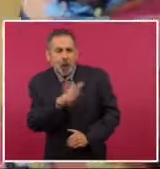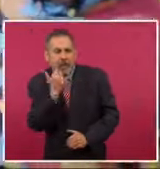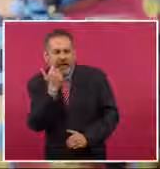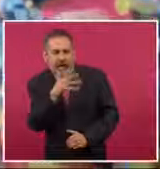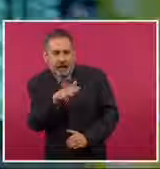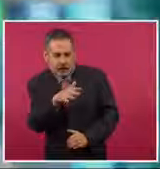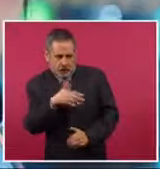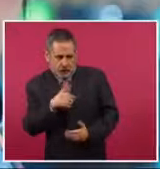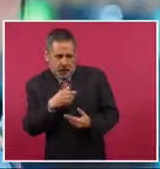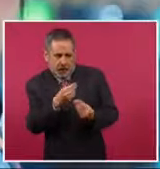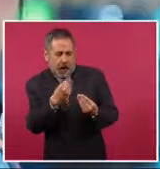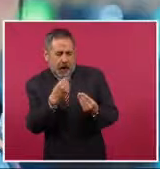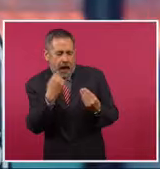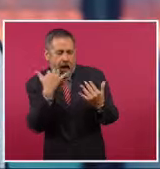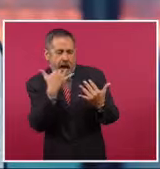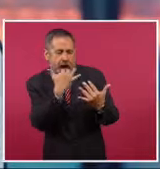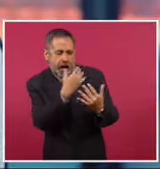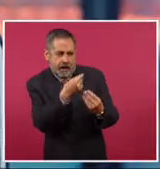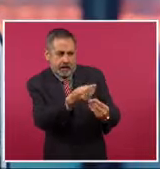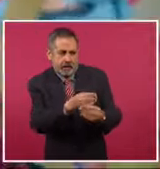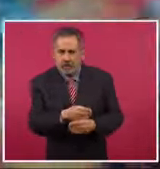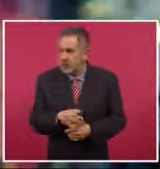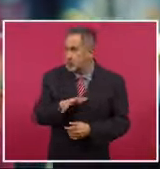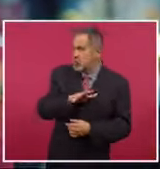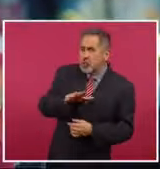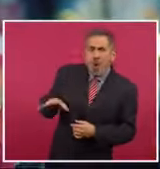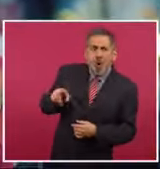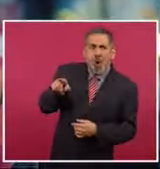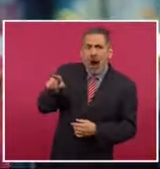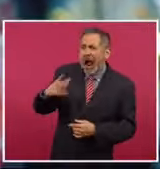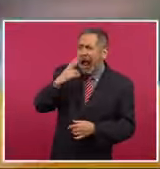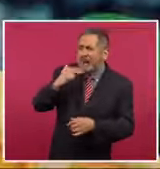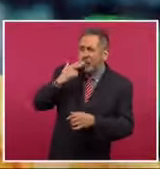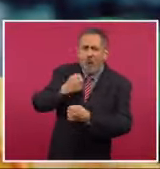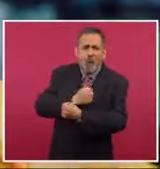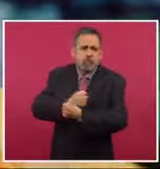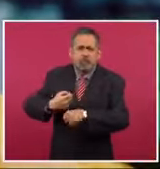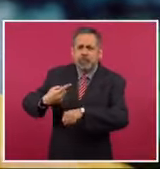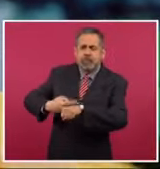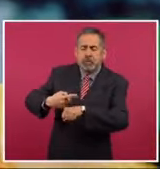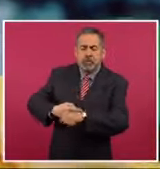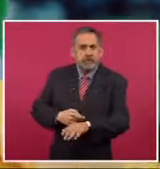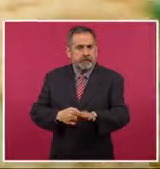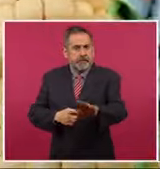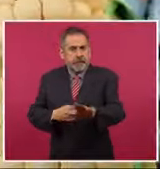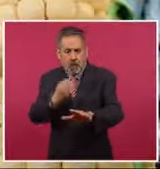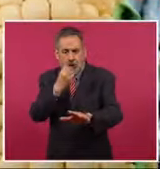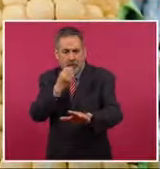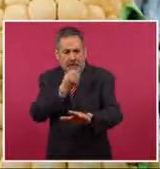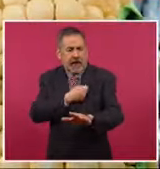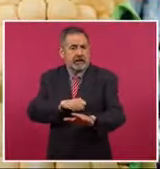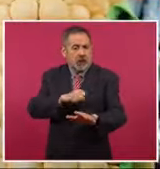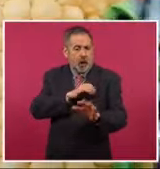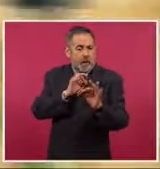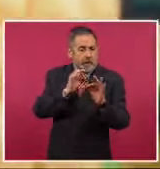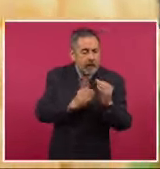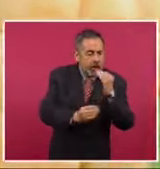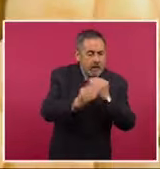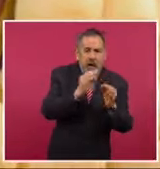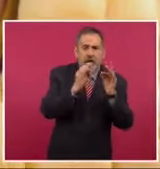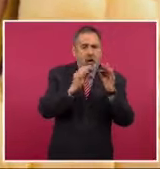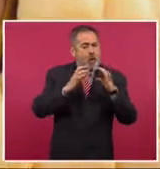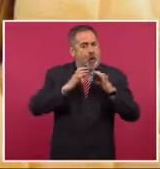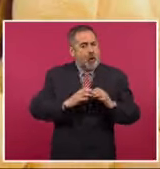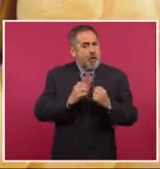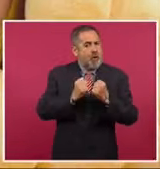¿Qué buscabas, linda? ¿Te puedo refrescar? ¡No! Tiene mucha azúcar que causa obesidad y diabetes. Los alimentos saludables te damos